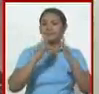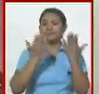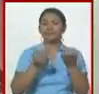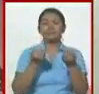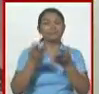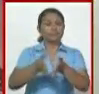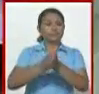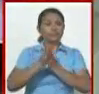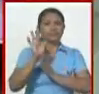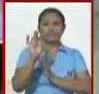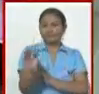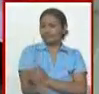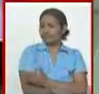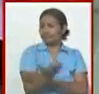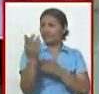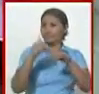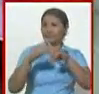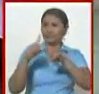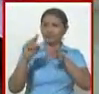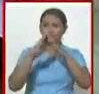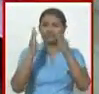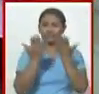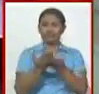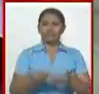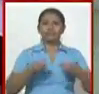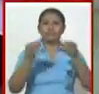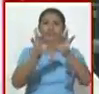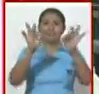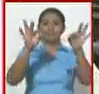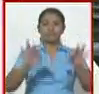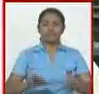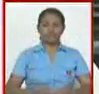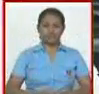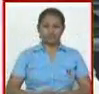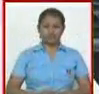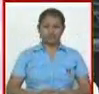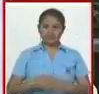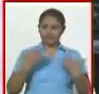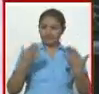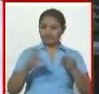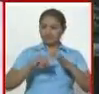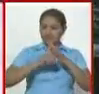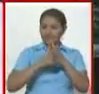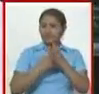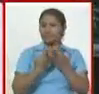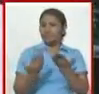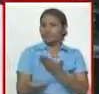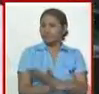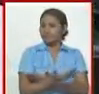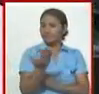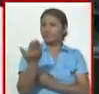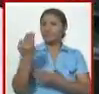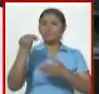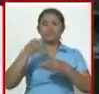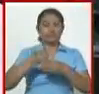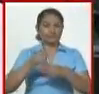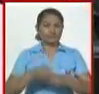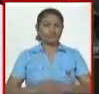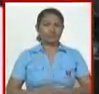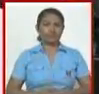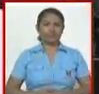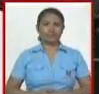de gran demanda desde las 8 de la mañana en diferentes colegios entregaron los formularios hemos iniciado esta mañana las preinscripciones